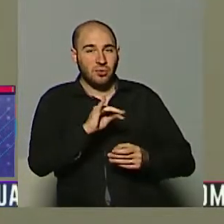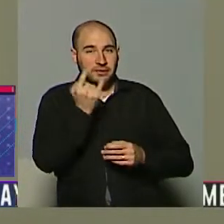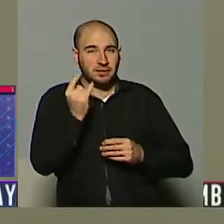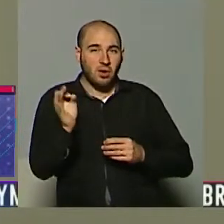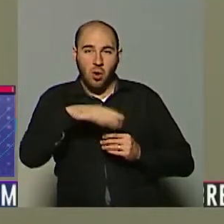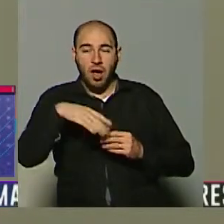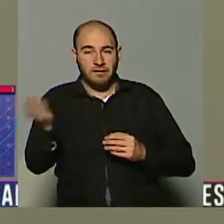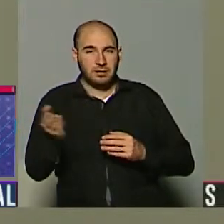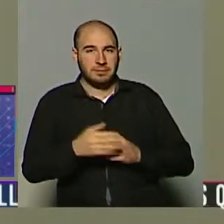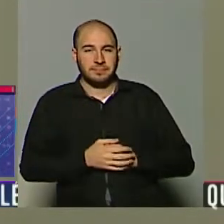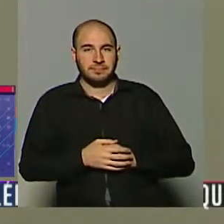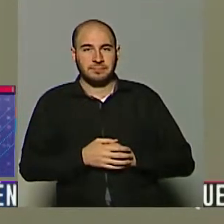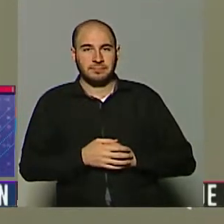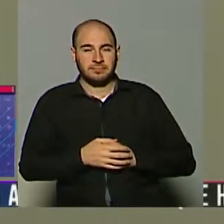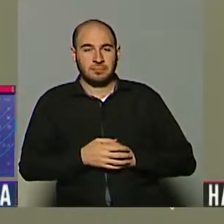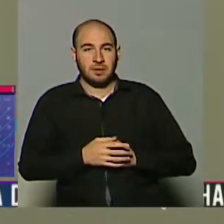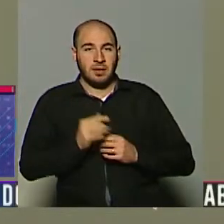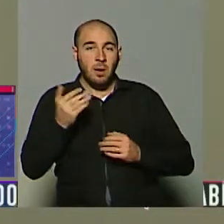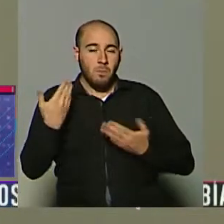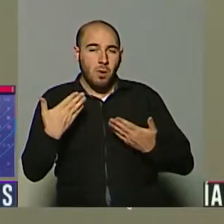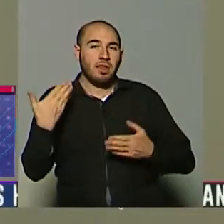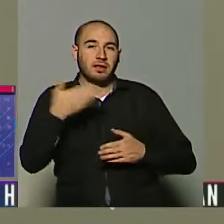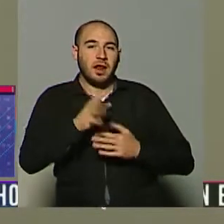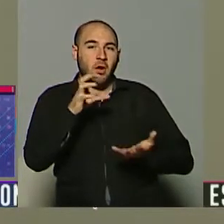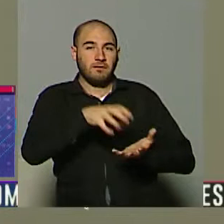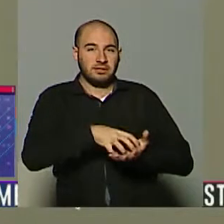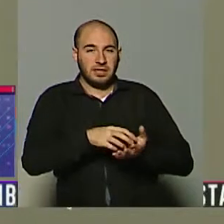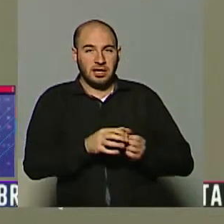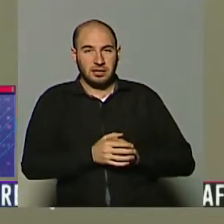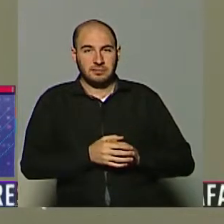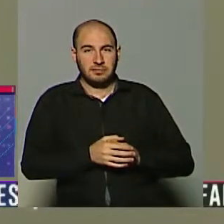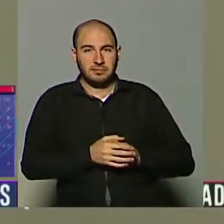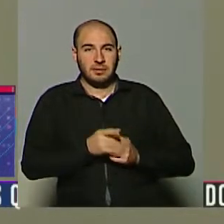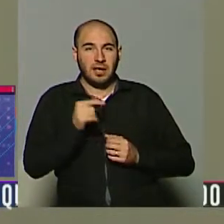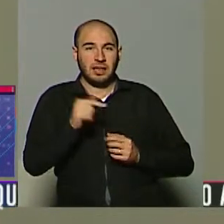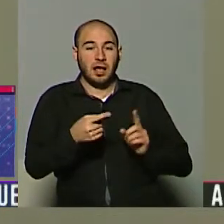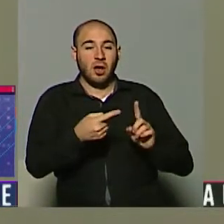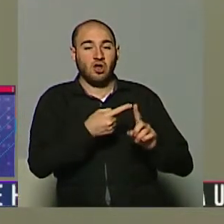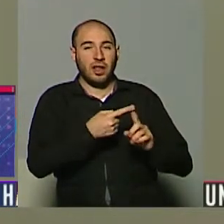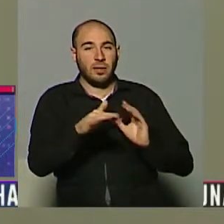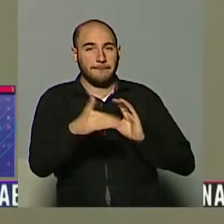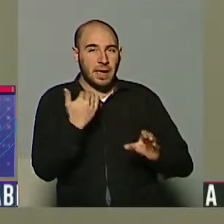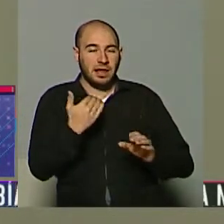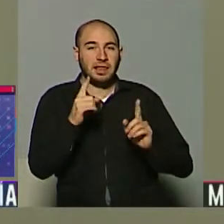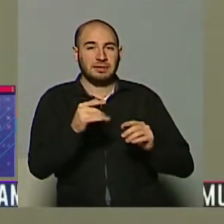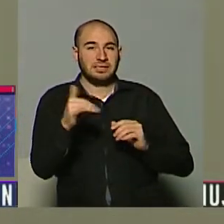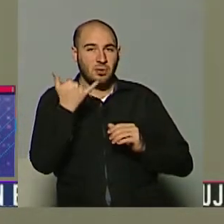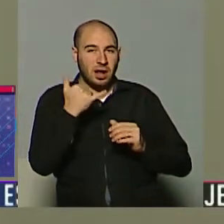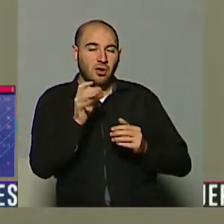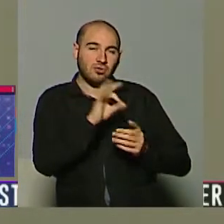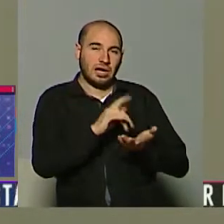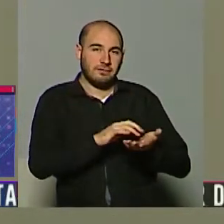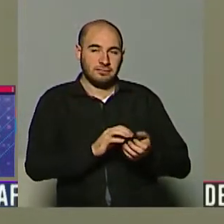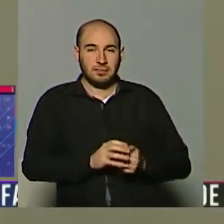universitario, fuera del ámbito universitario, puede acercarse a nuestra oficina mediante estos contactos de mail y de celular o de